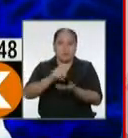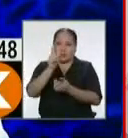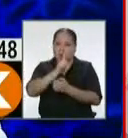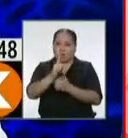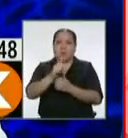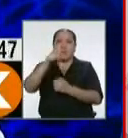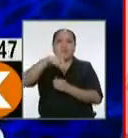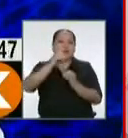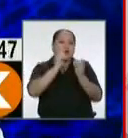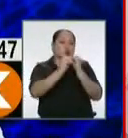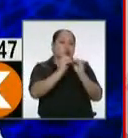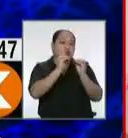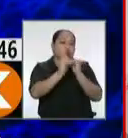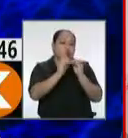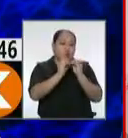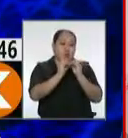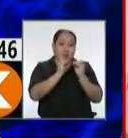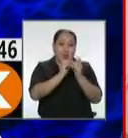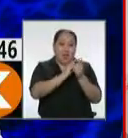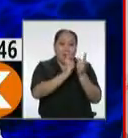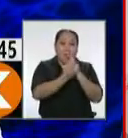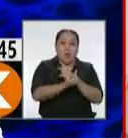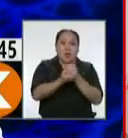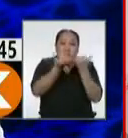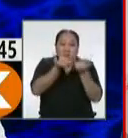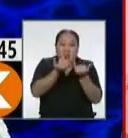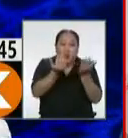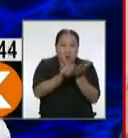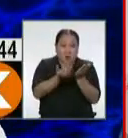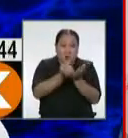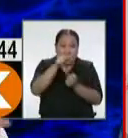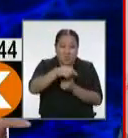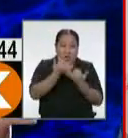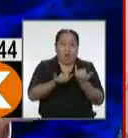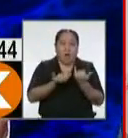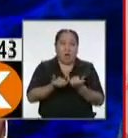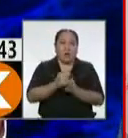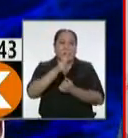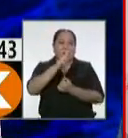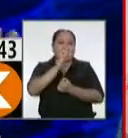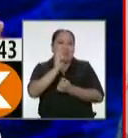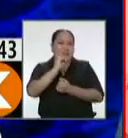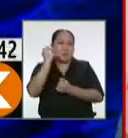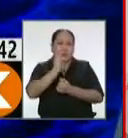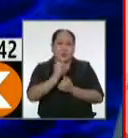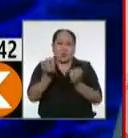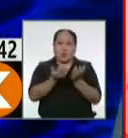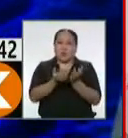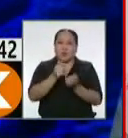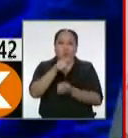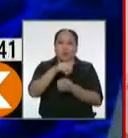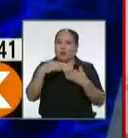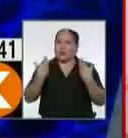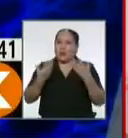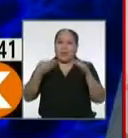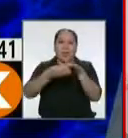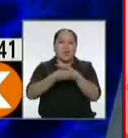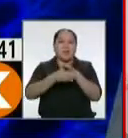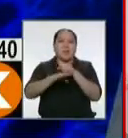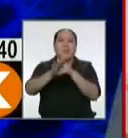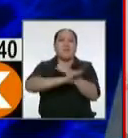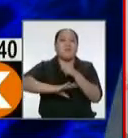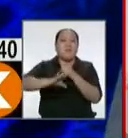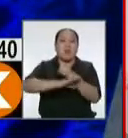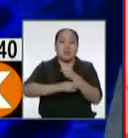contundencia terrible. Y encima luego Alberto Bengolea, otro político muy experimentado, también lo golpeó con el tema del Código Penal y